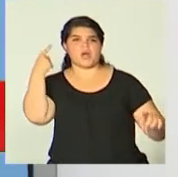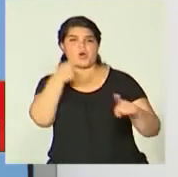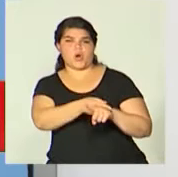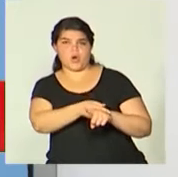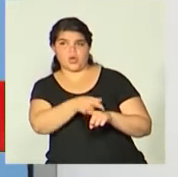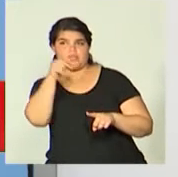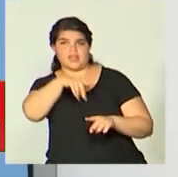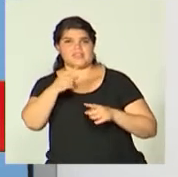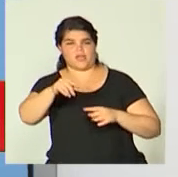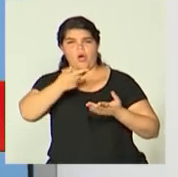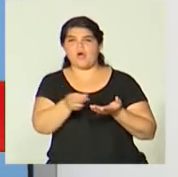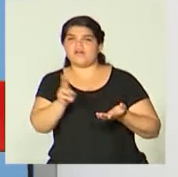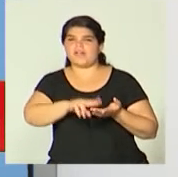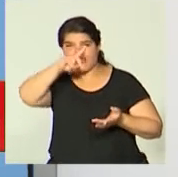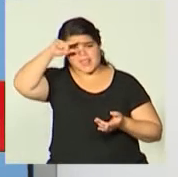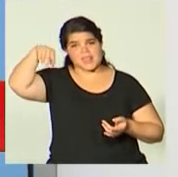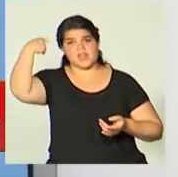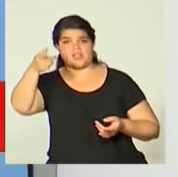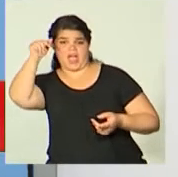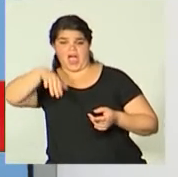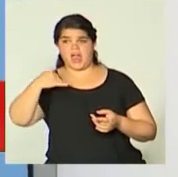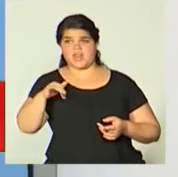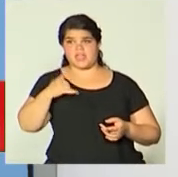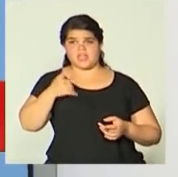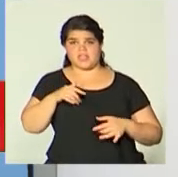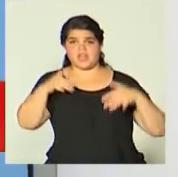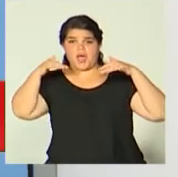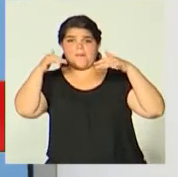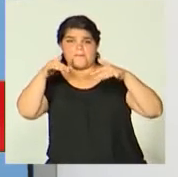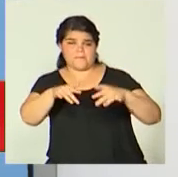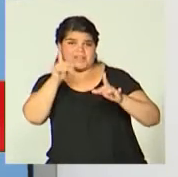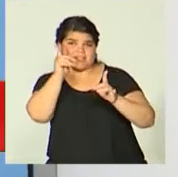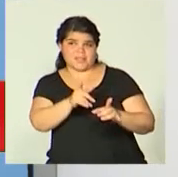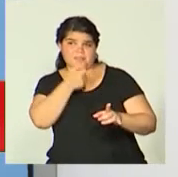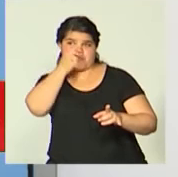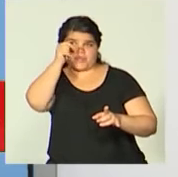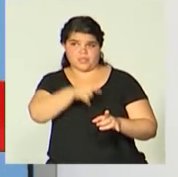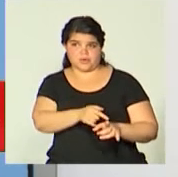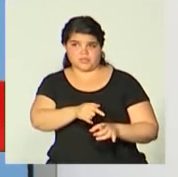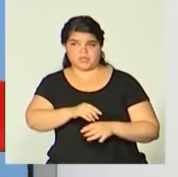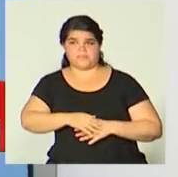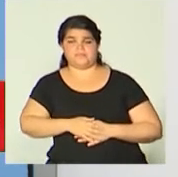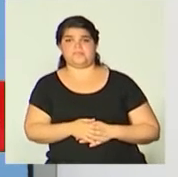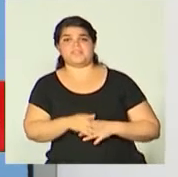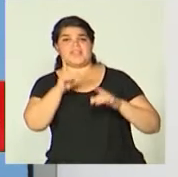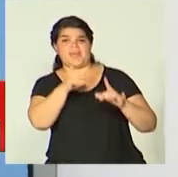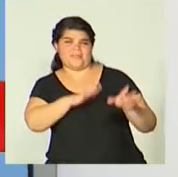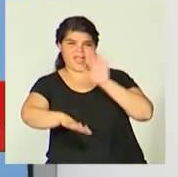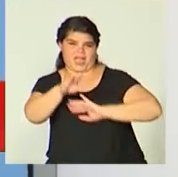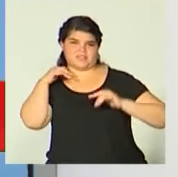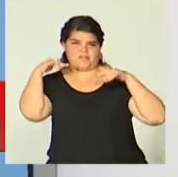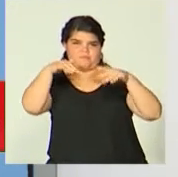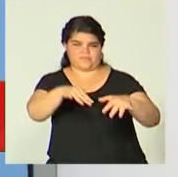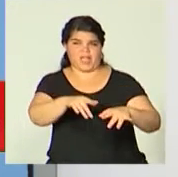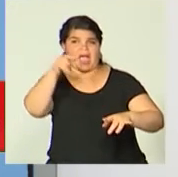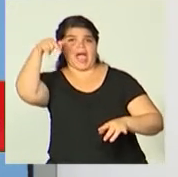internacional este día argentina no va a ser la excepción en marchas y mendoza tampoco va a ser la excepción y estamos aquí en